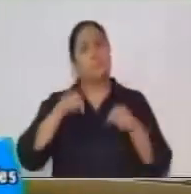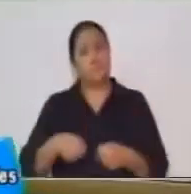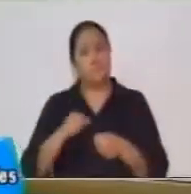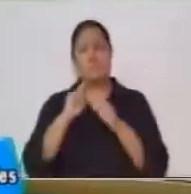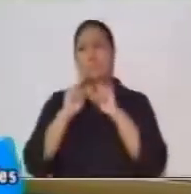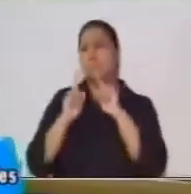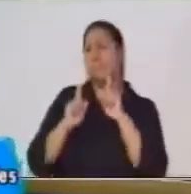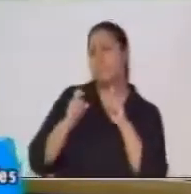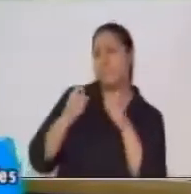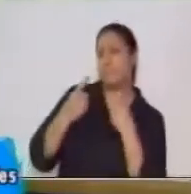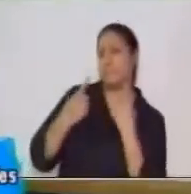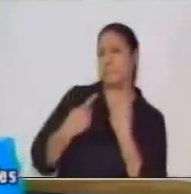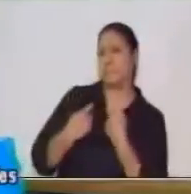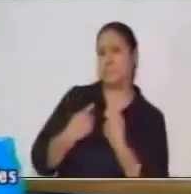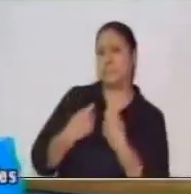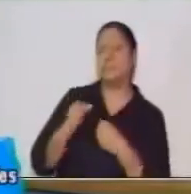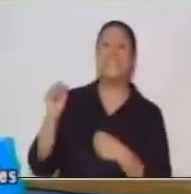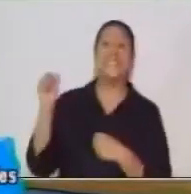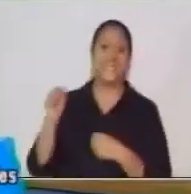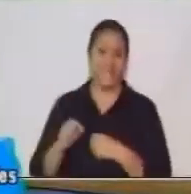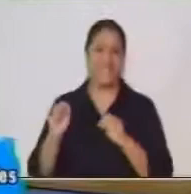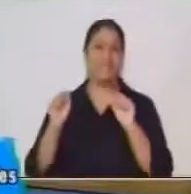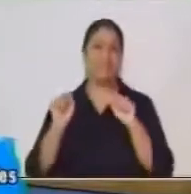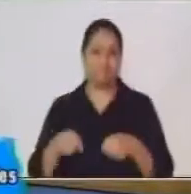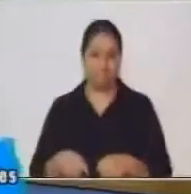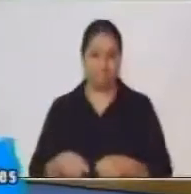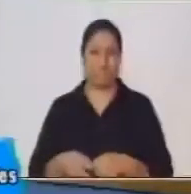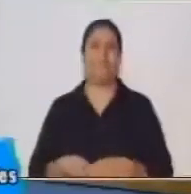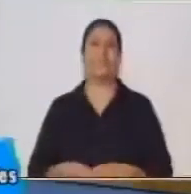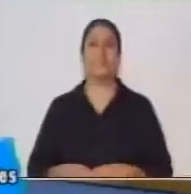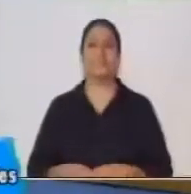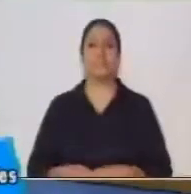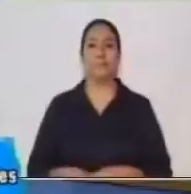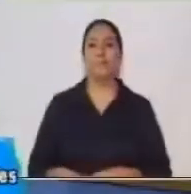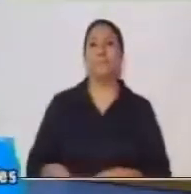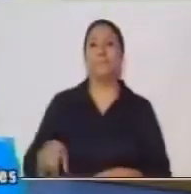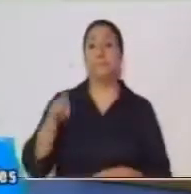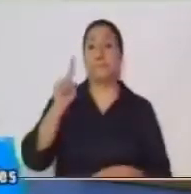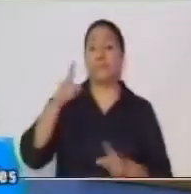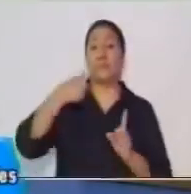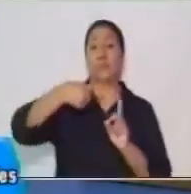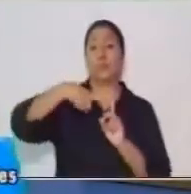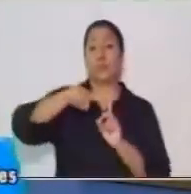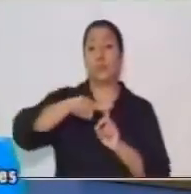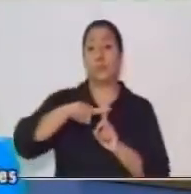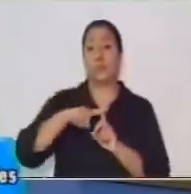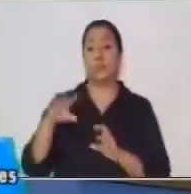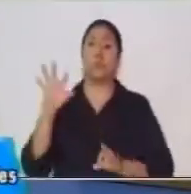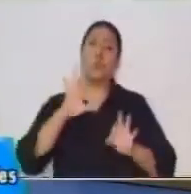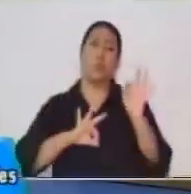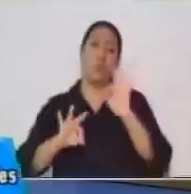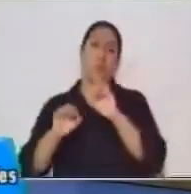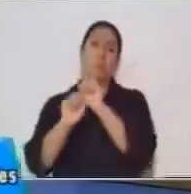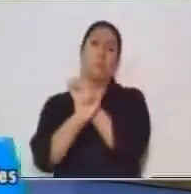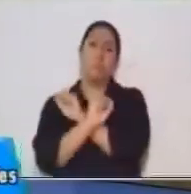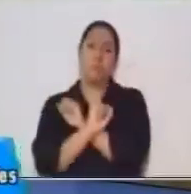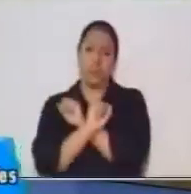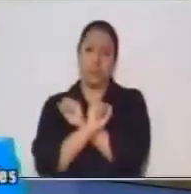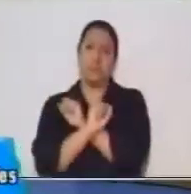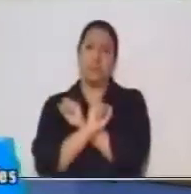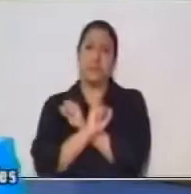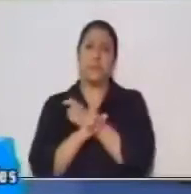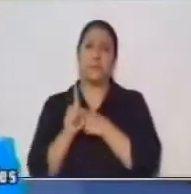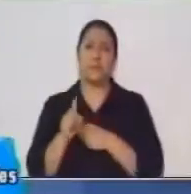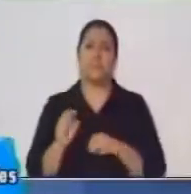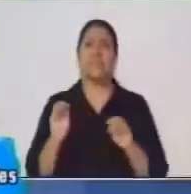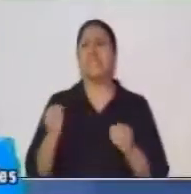pregunta? Sí, podemos hacernos esa pregunta. Si estamos sumando o estamos multiplicando. Y aquí, ¿qué